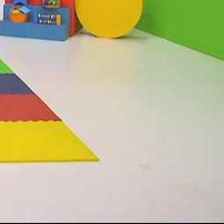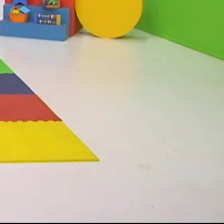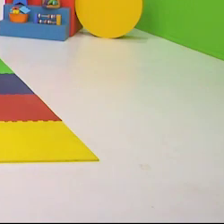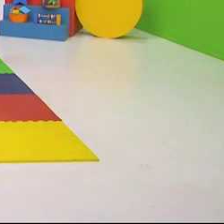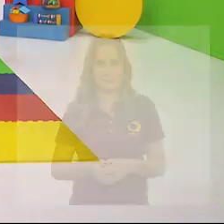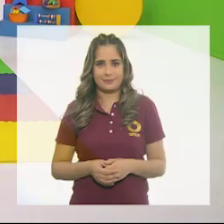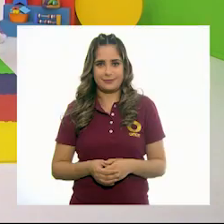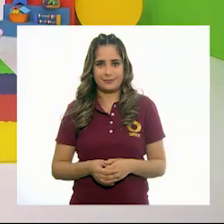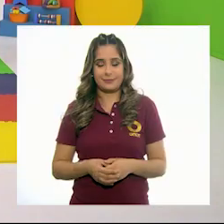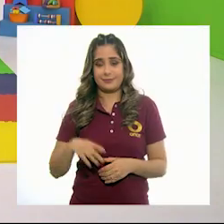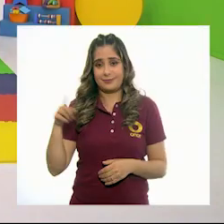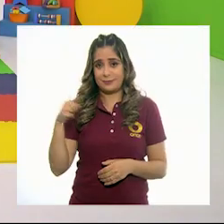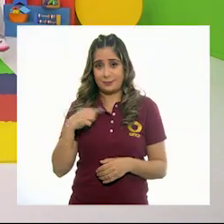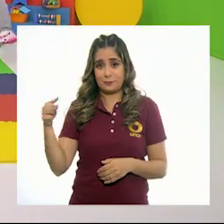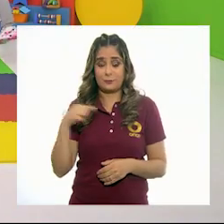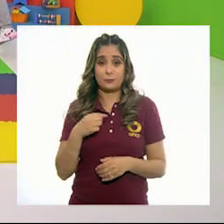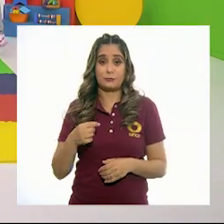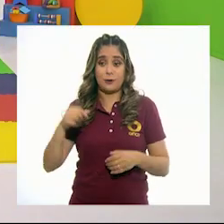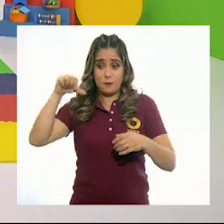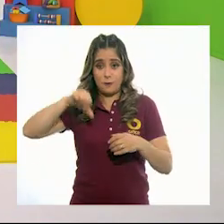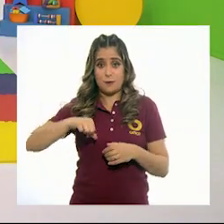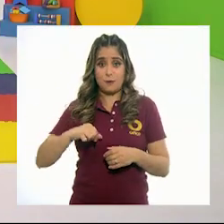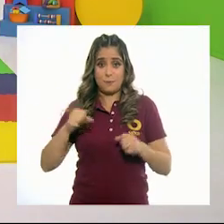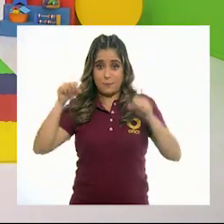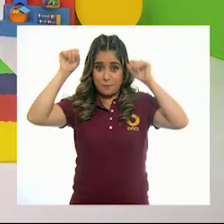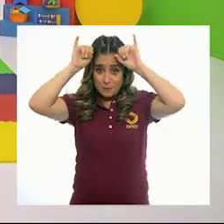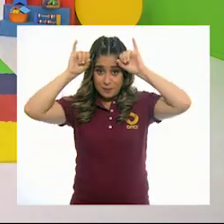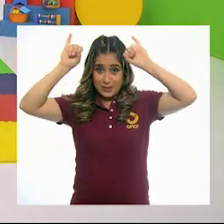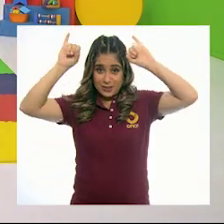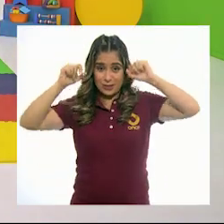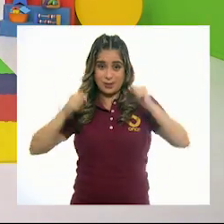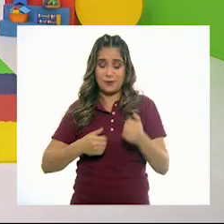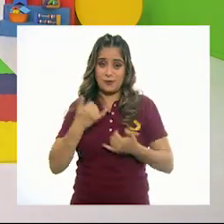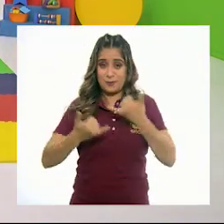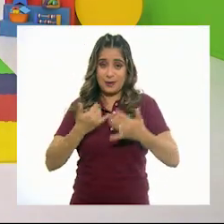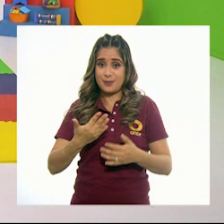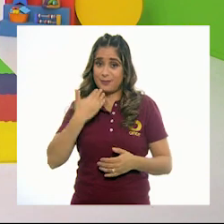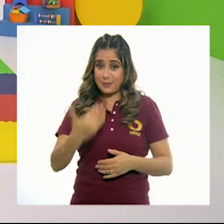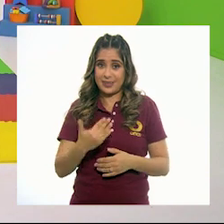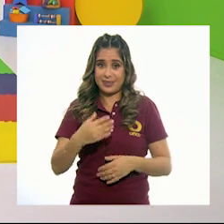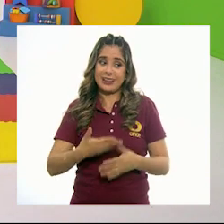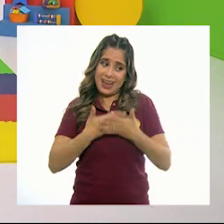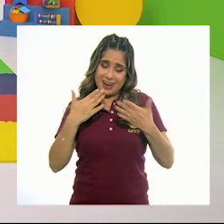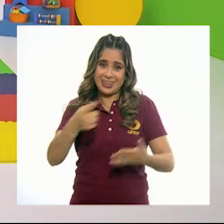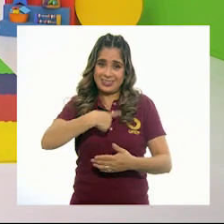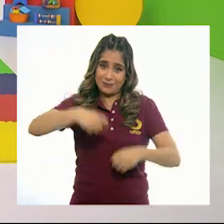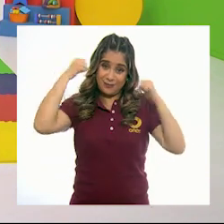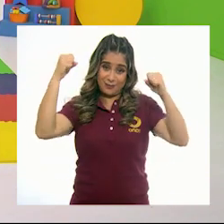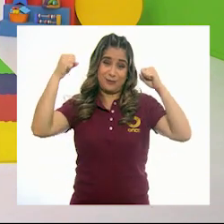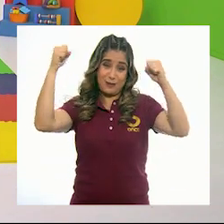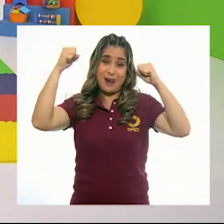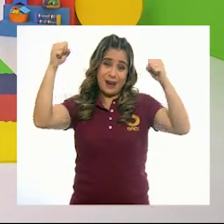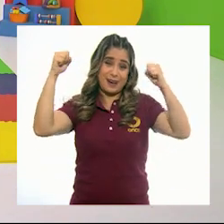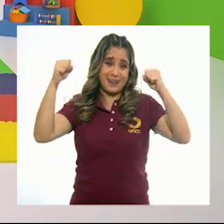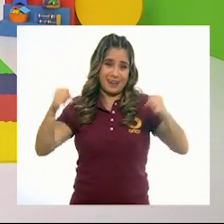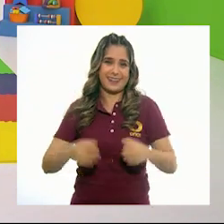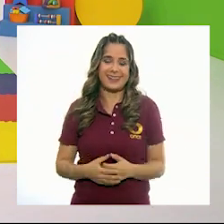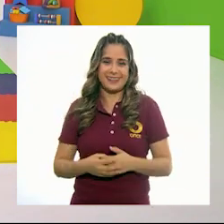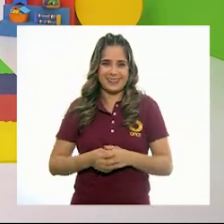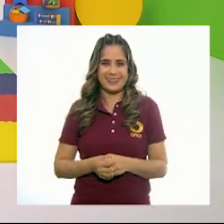Y estos vikingos trabajaron muy bien. Entonces nos merecemos una porra.